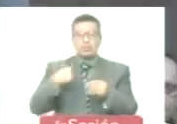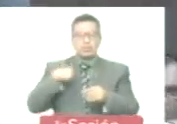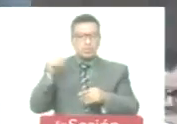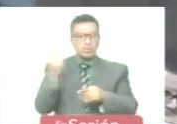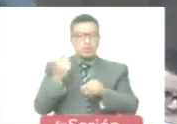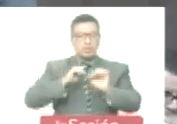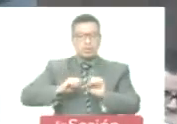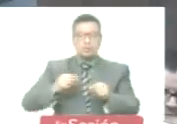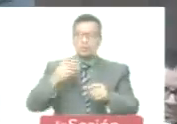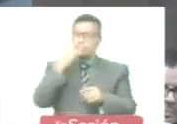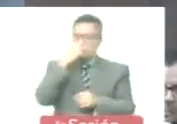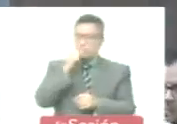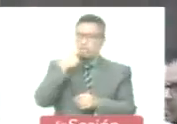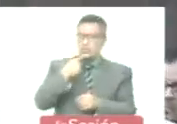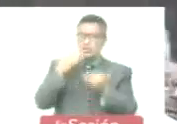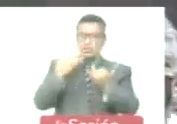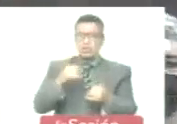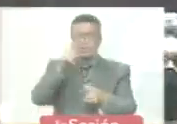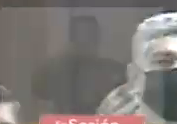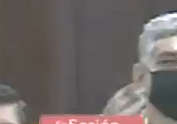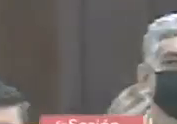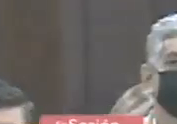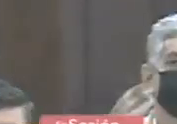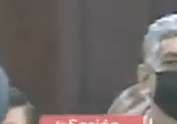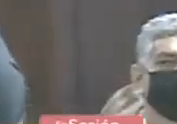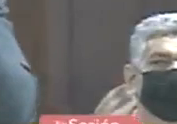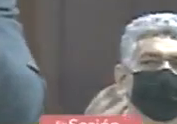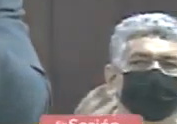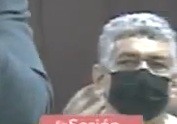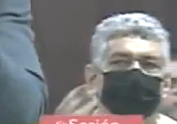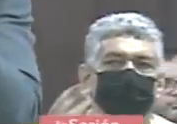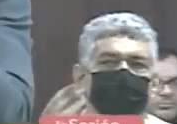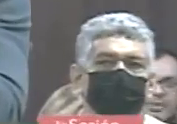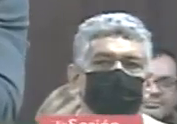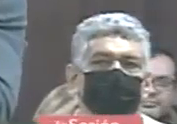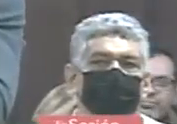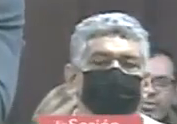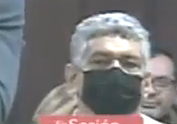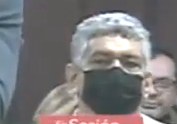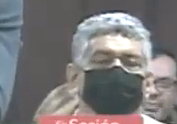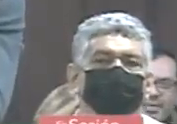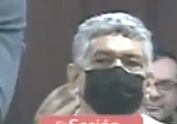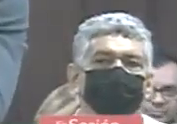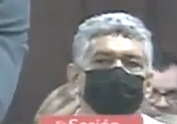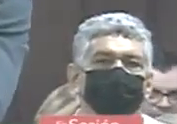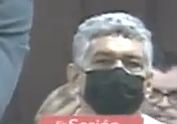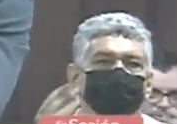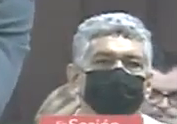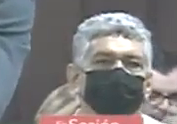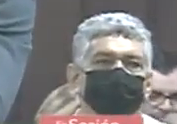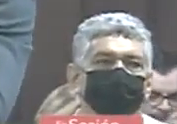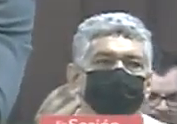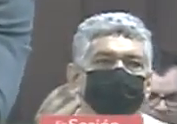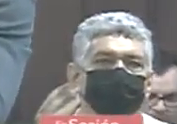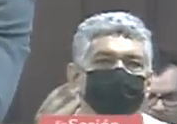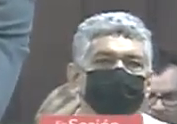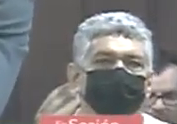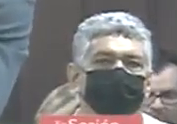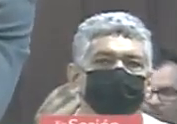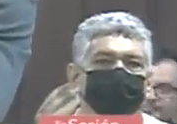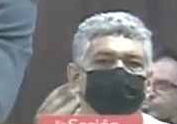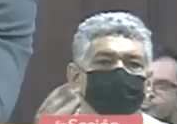a entender que desde el año 1968 no se legislaba a favor de lo que es